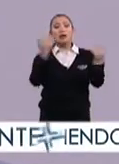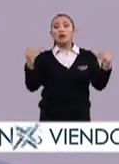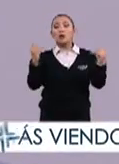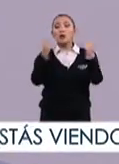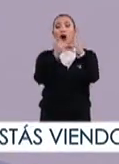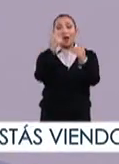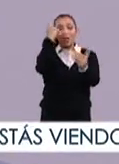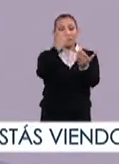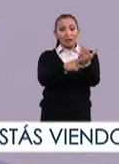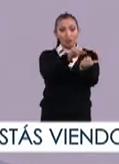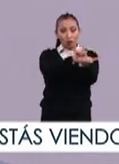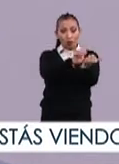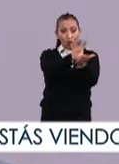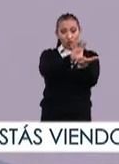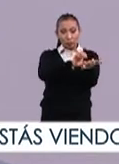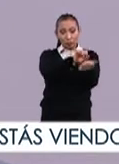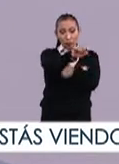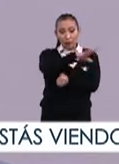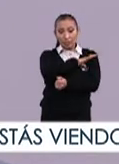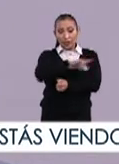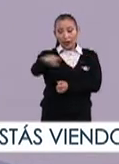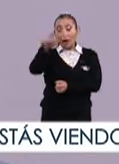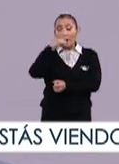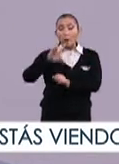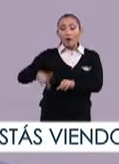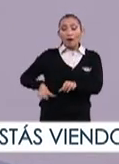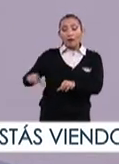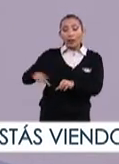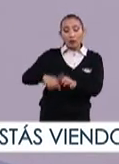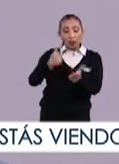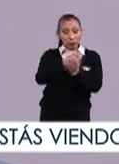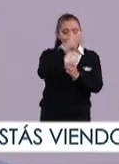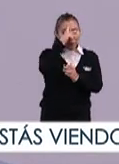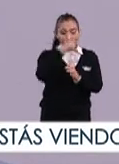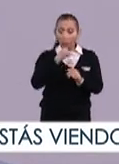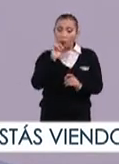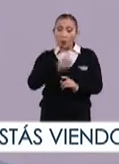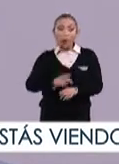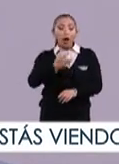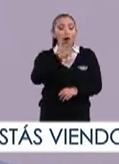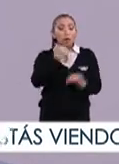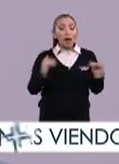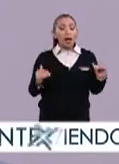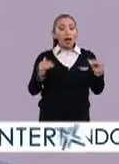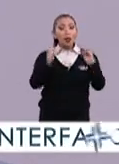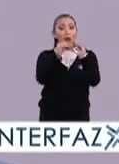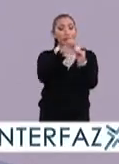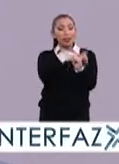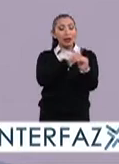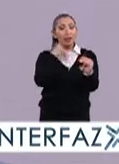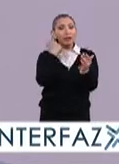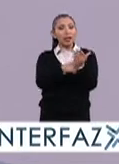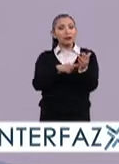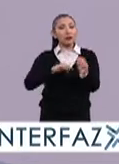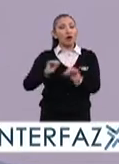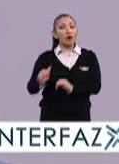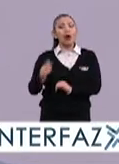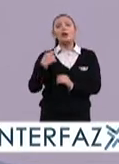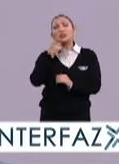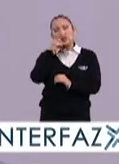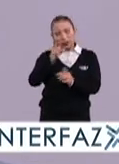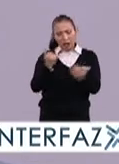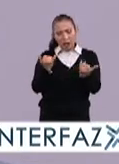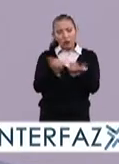paridad a nivel constitucional, a nivel general, en la Constitución General y luego en la Ciudad de México. La paridad antes no se estaba prevista, se preveía el derecho a la